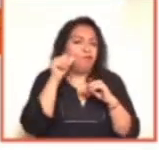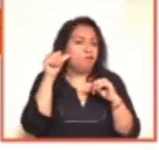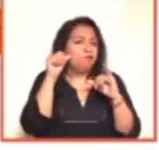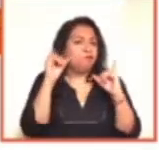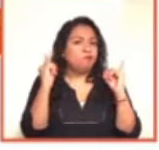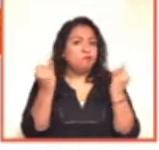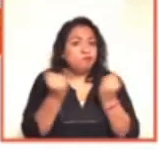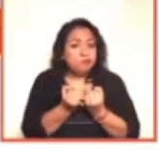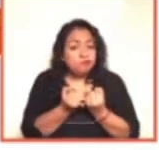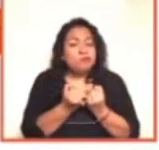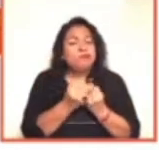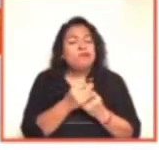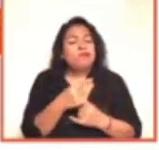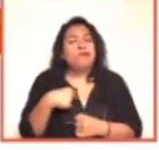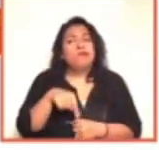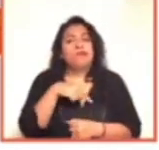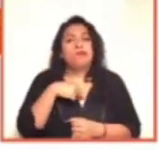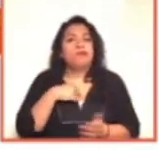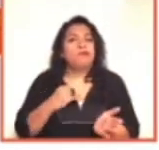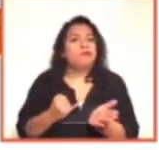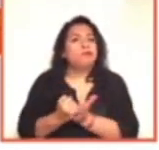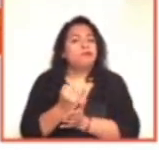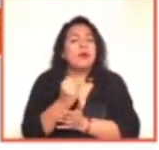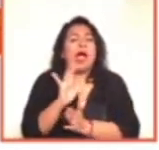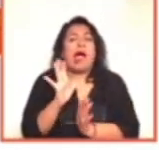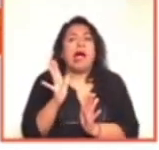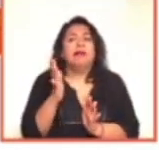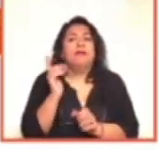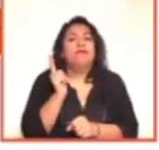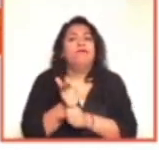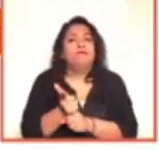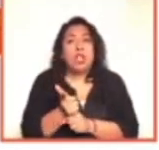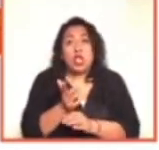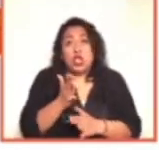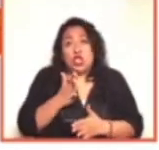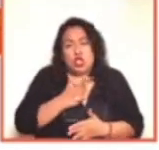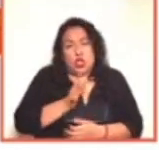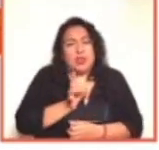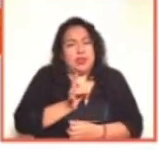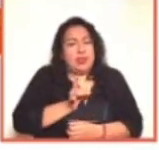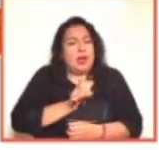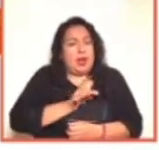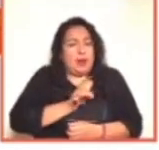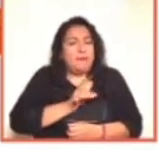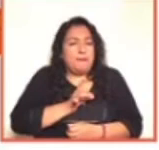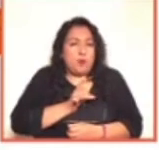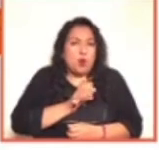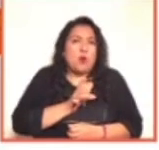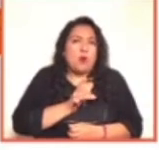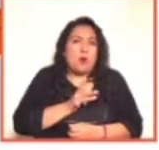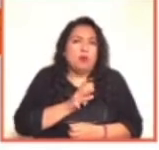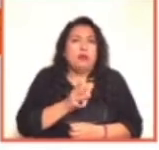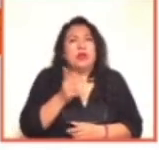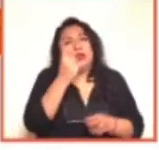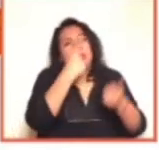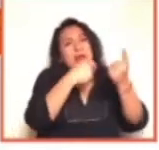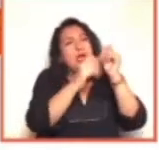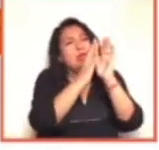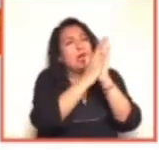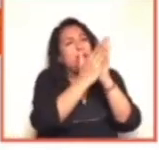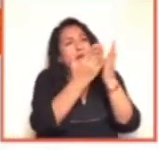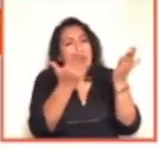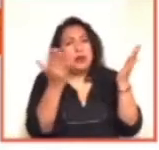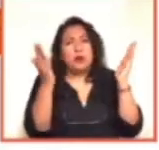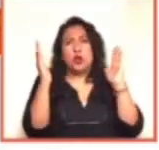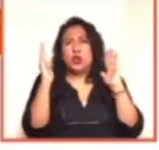Y llegamos a la conclusión de que, yo temo un poco por las librerías, y ni siquiera ya por